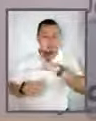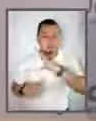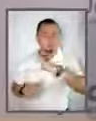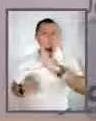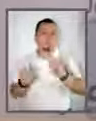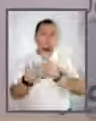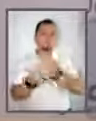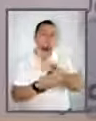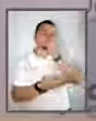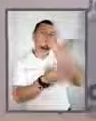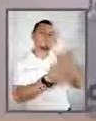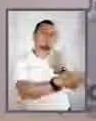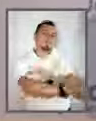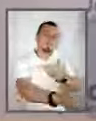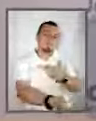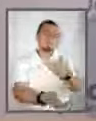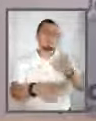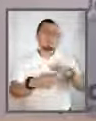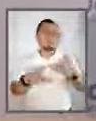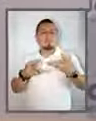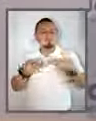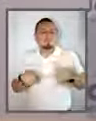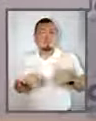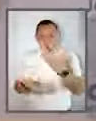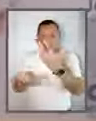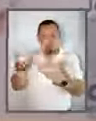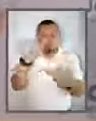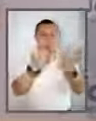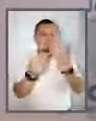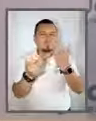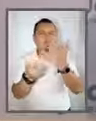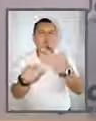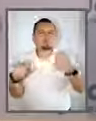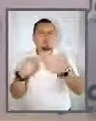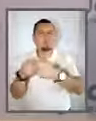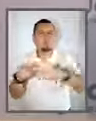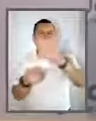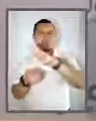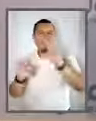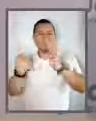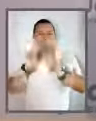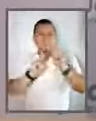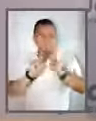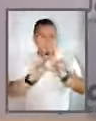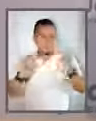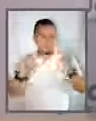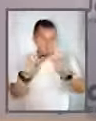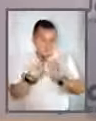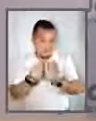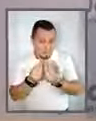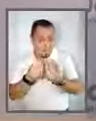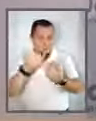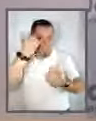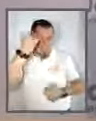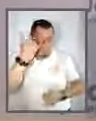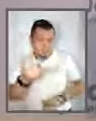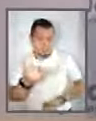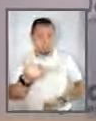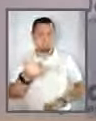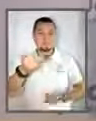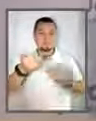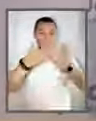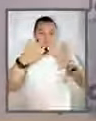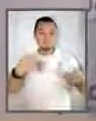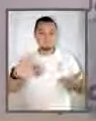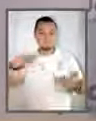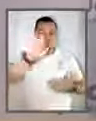pueda dar un falso positivo o un falso negativo. Eso lo tienen todas las pruebas. Respecto ahora